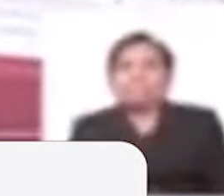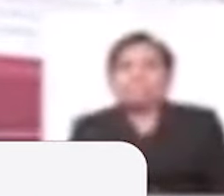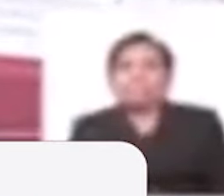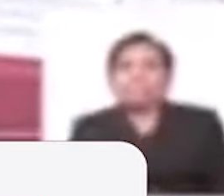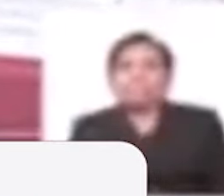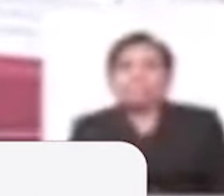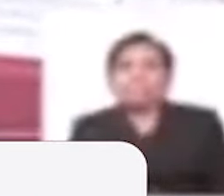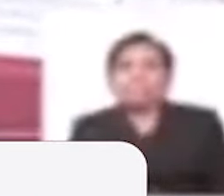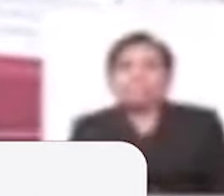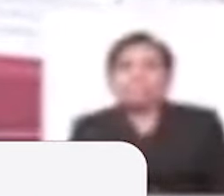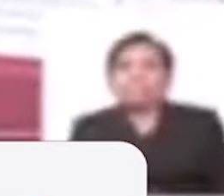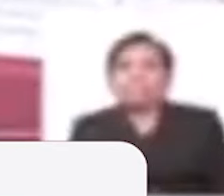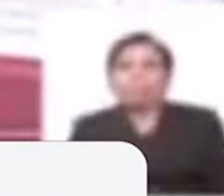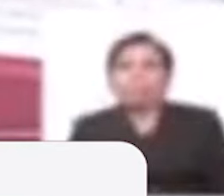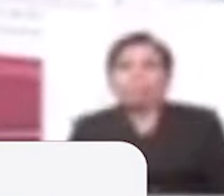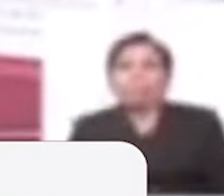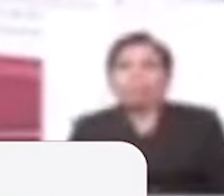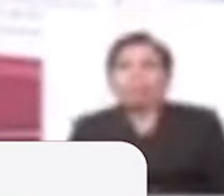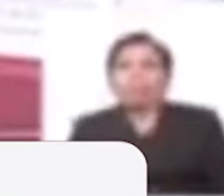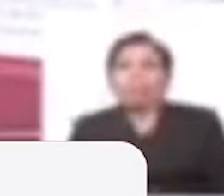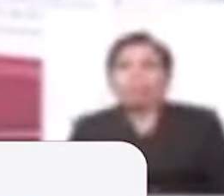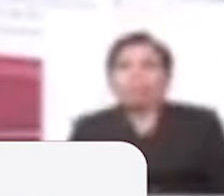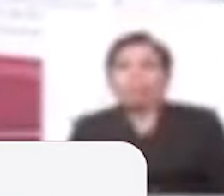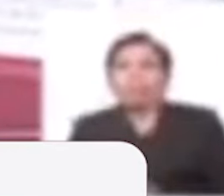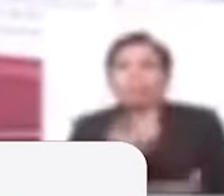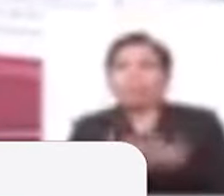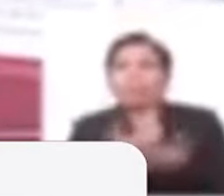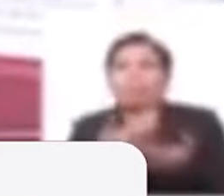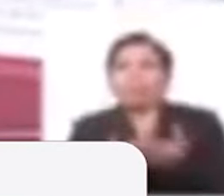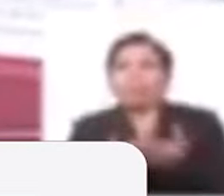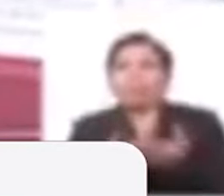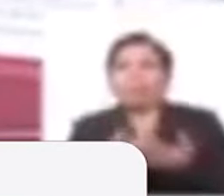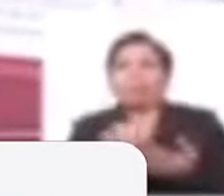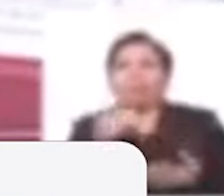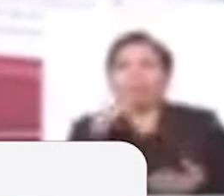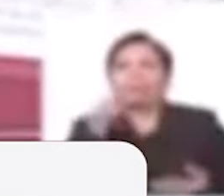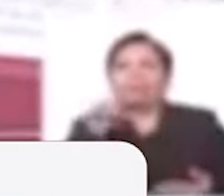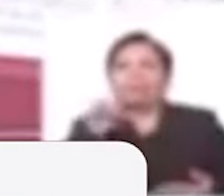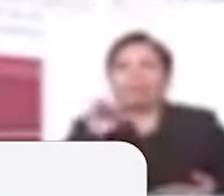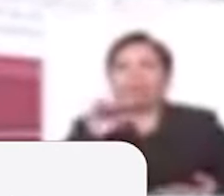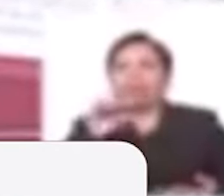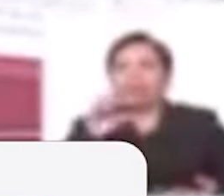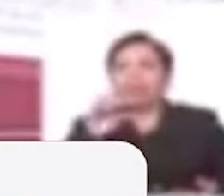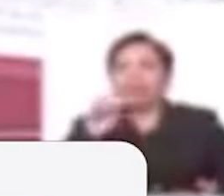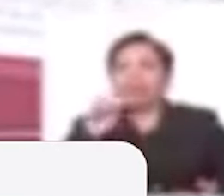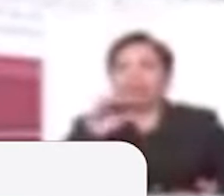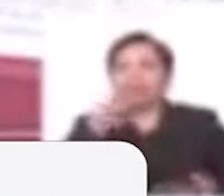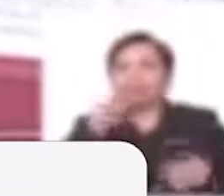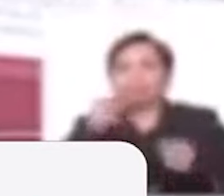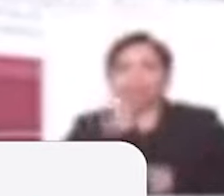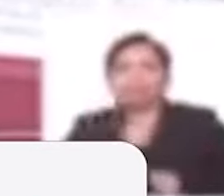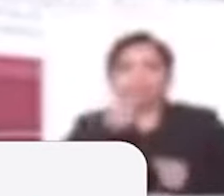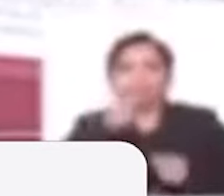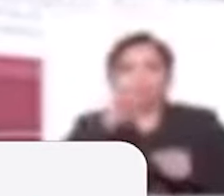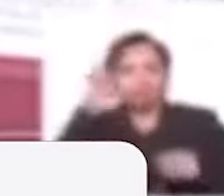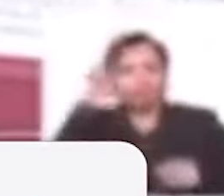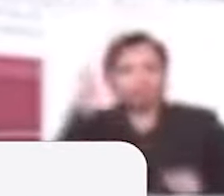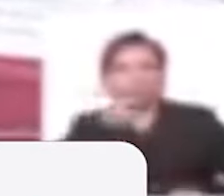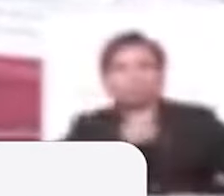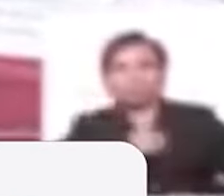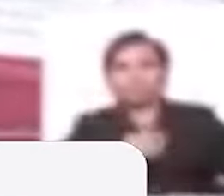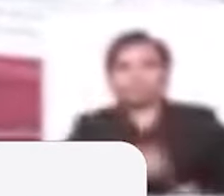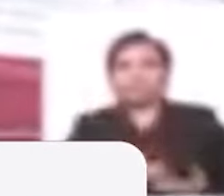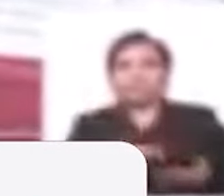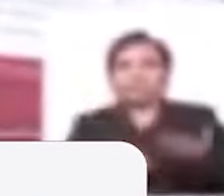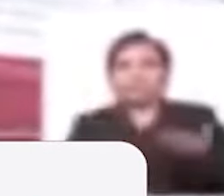y que se ha evidenciado negligencias muy graves en el control y comando de la institución,